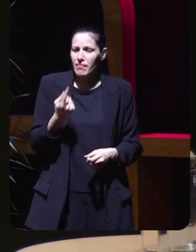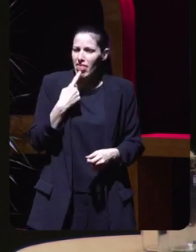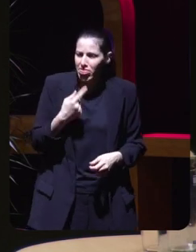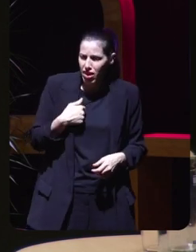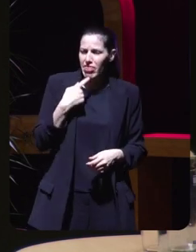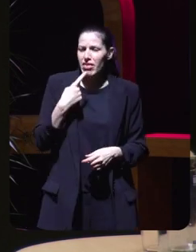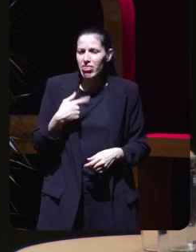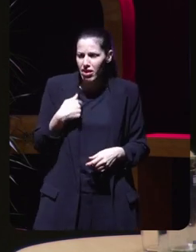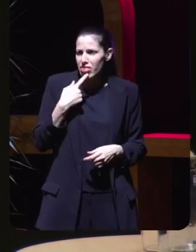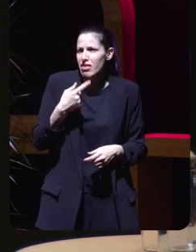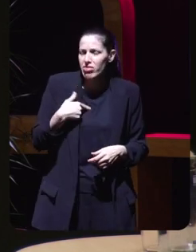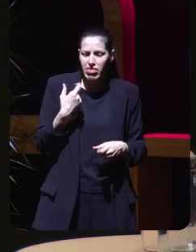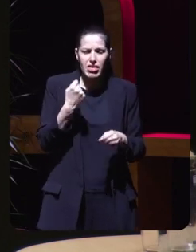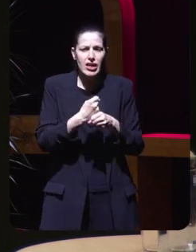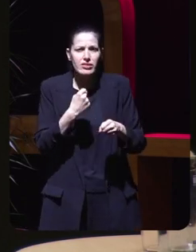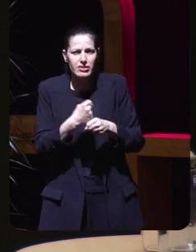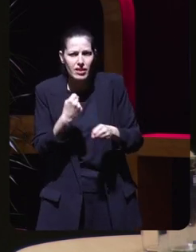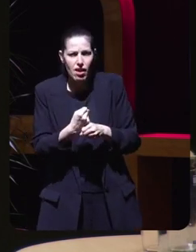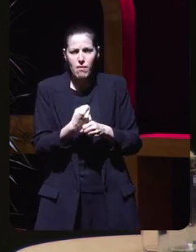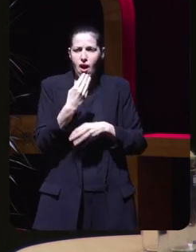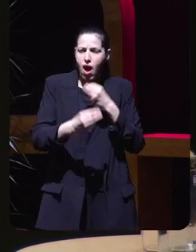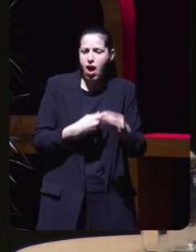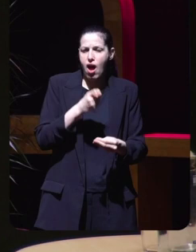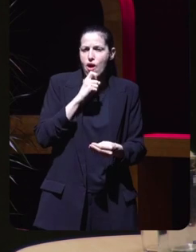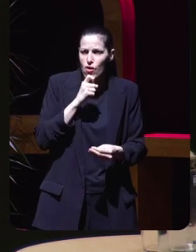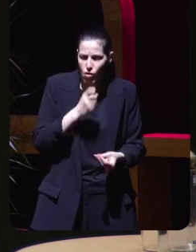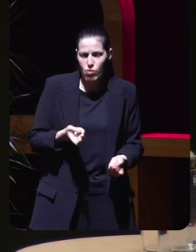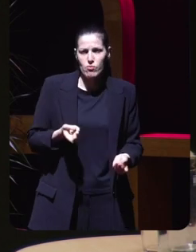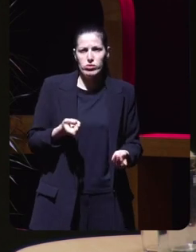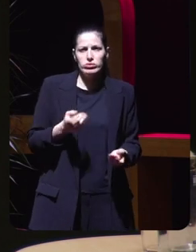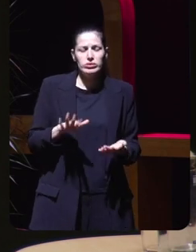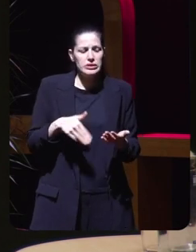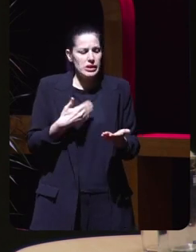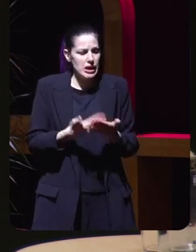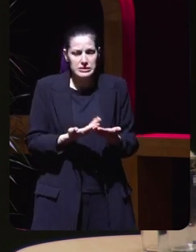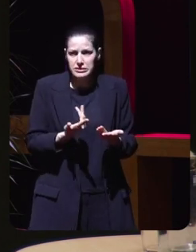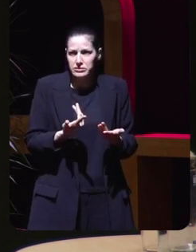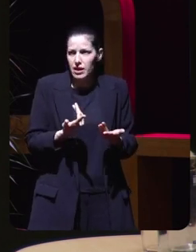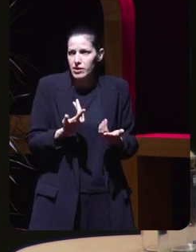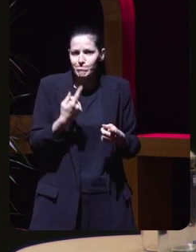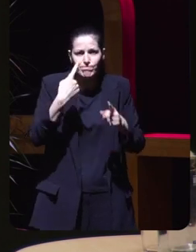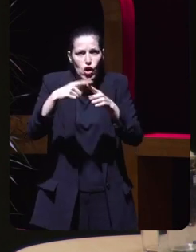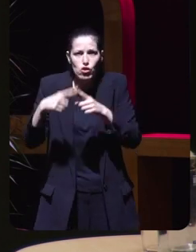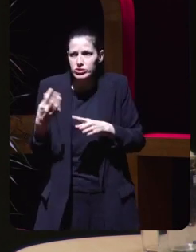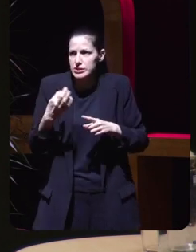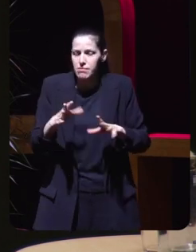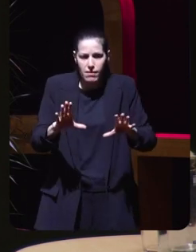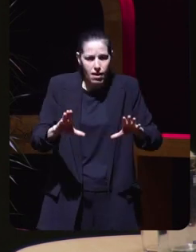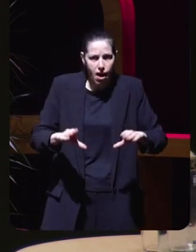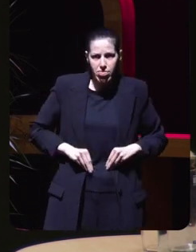hacernos otro Valle no en idealeccionarnos y tenemos que convivir cada día con una serie de causas que bueno que a veces pues miran un poco a moral no